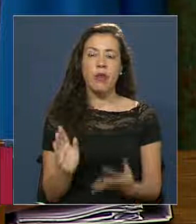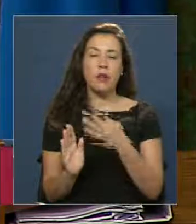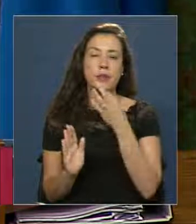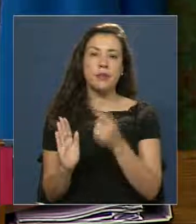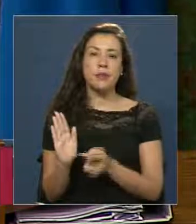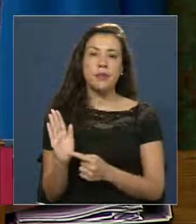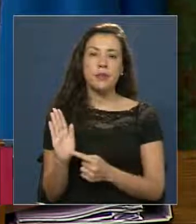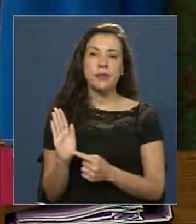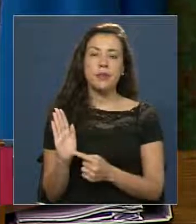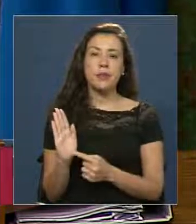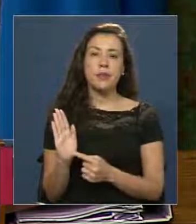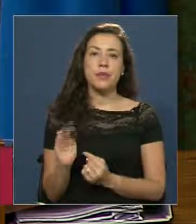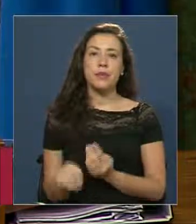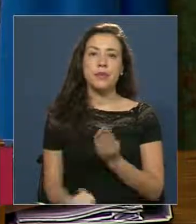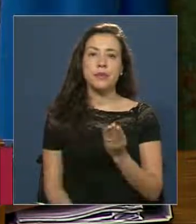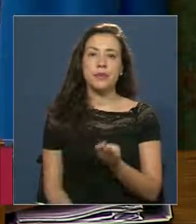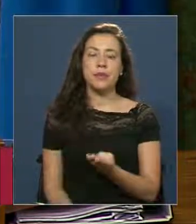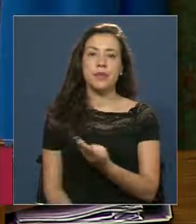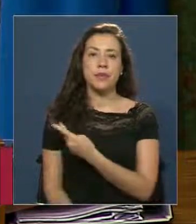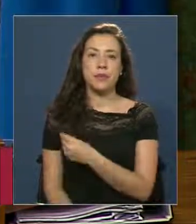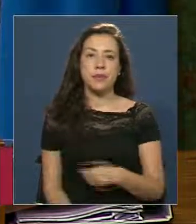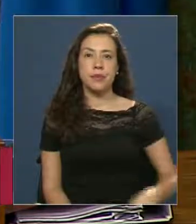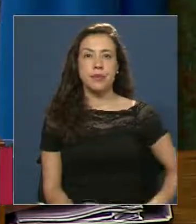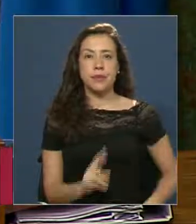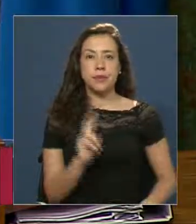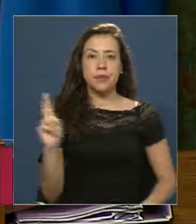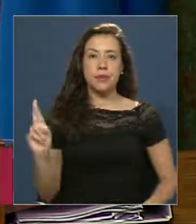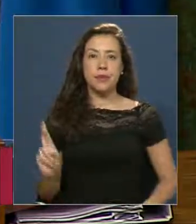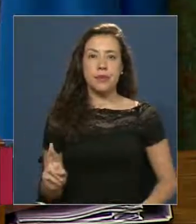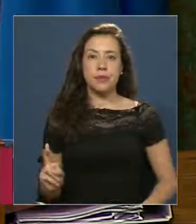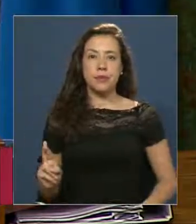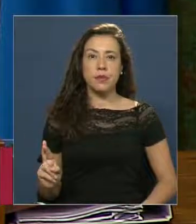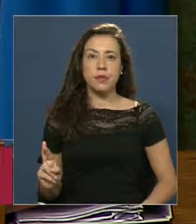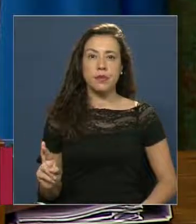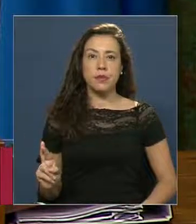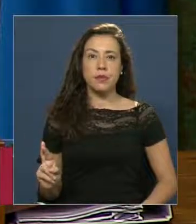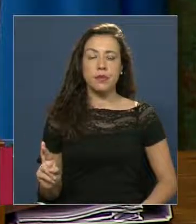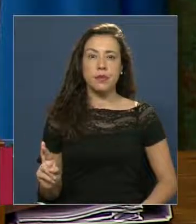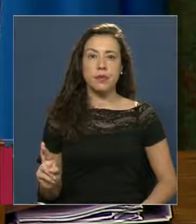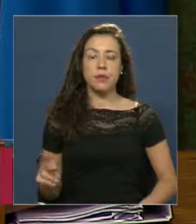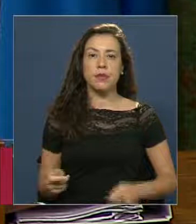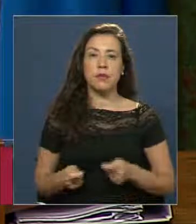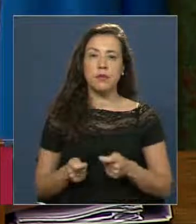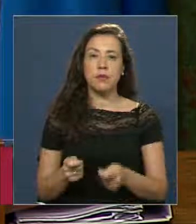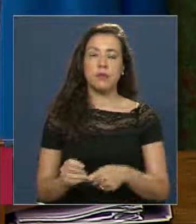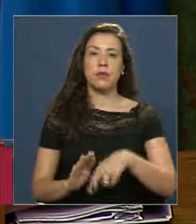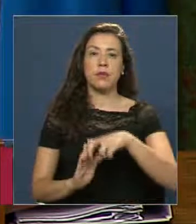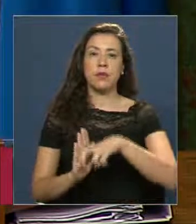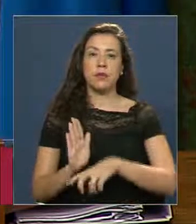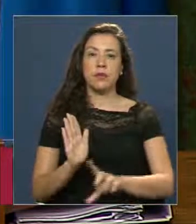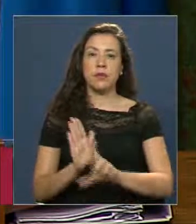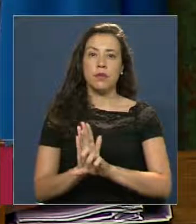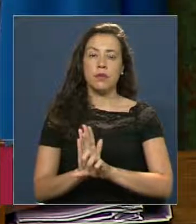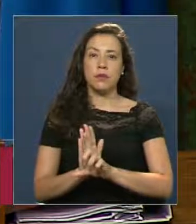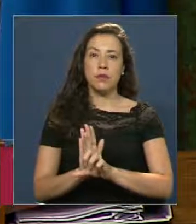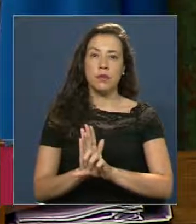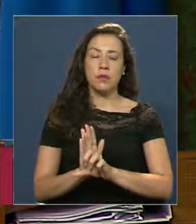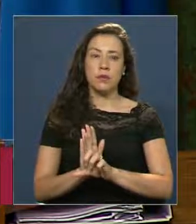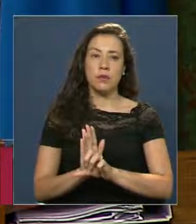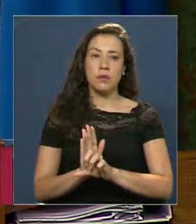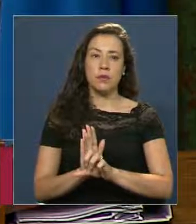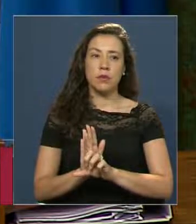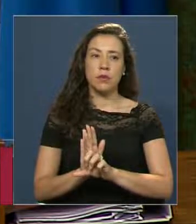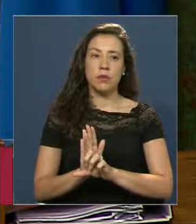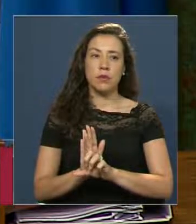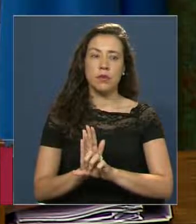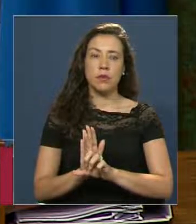parte dispositiva se solicita a su excelencia el presidente de la República la presentación de un proyecto de ley que